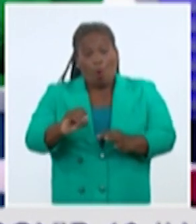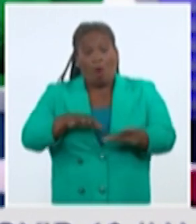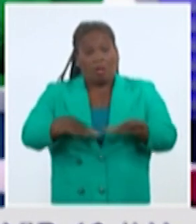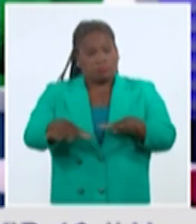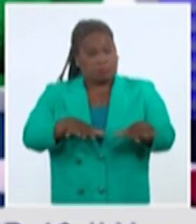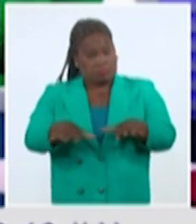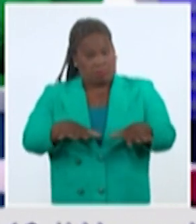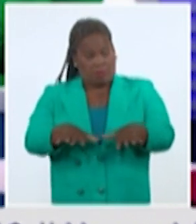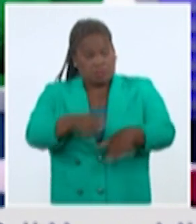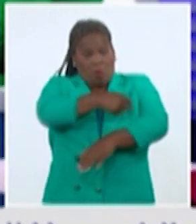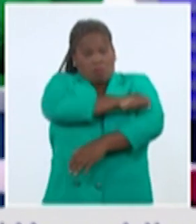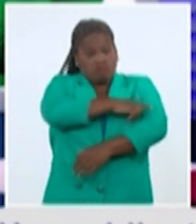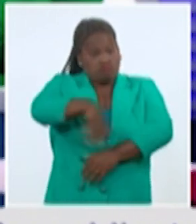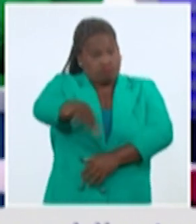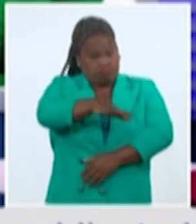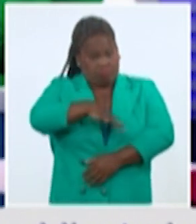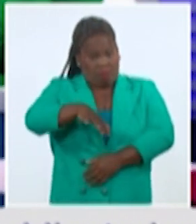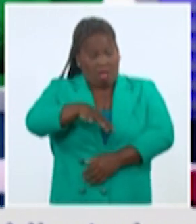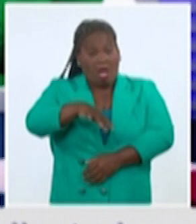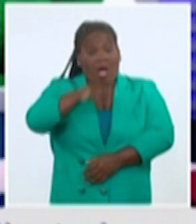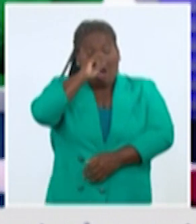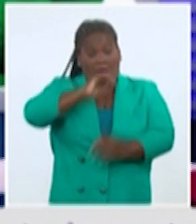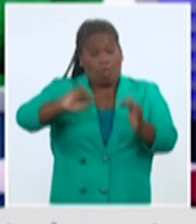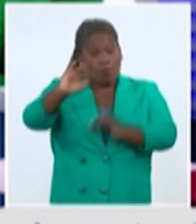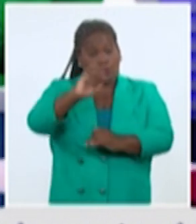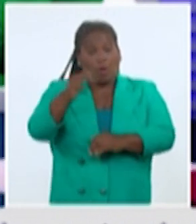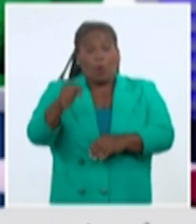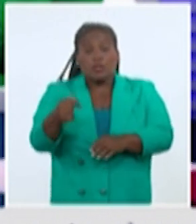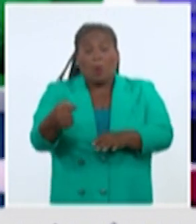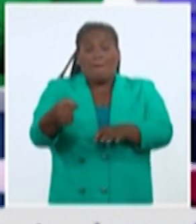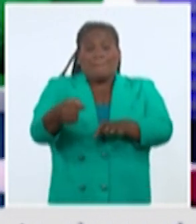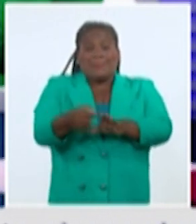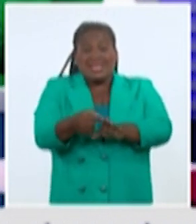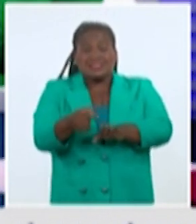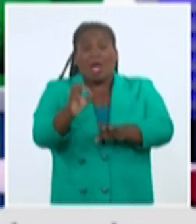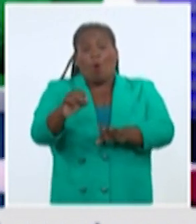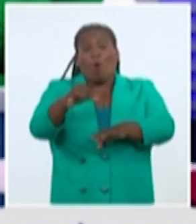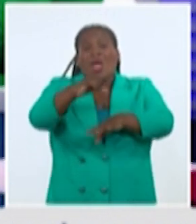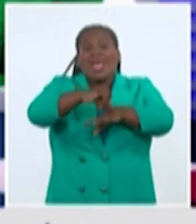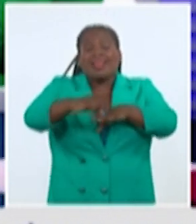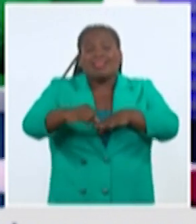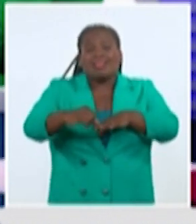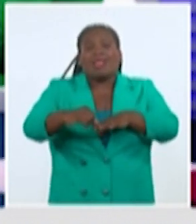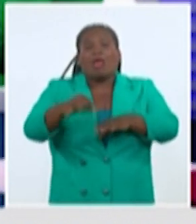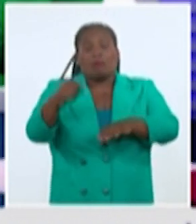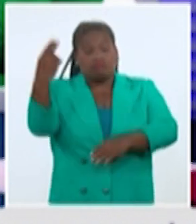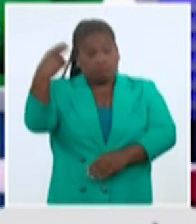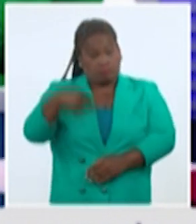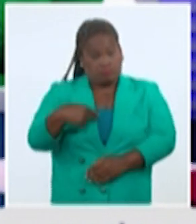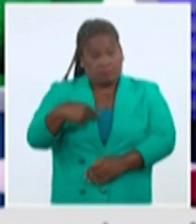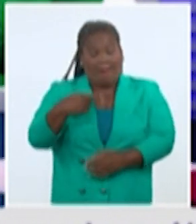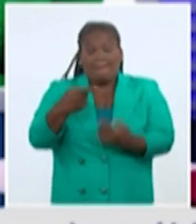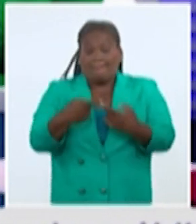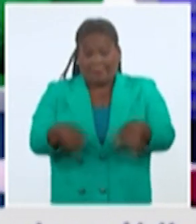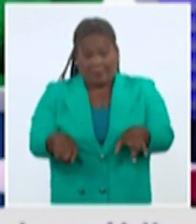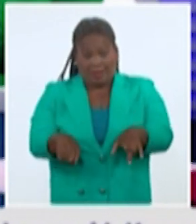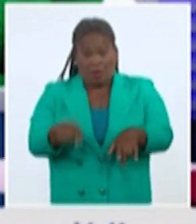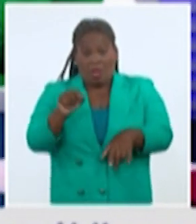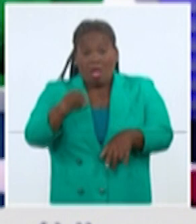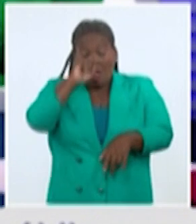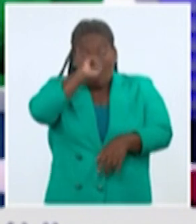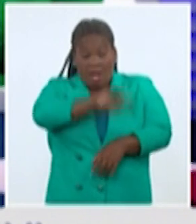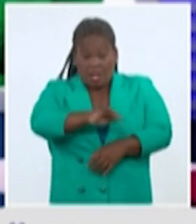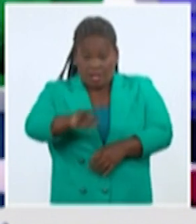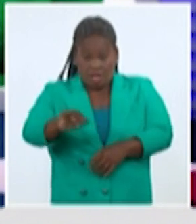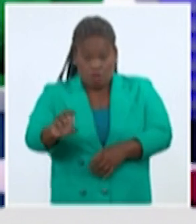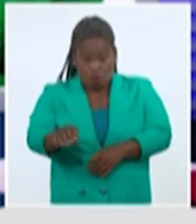población adulta ante un pinchazo o una herida. Es su indicación. Ahora, en el caso del niño en particular y